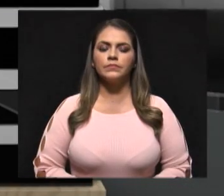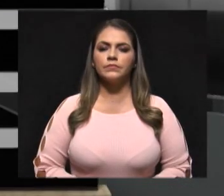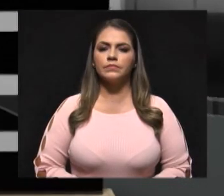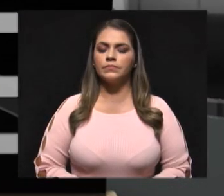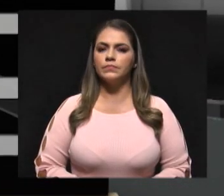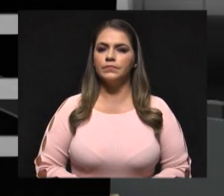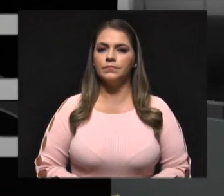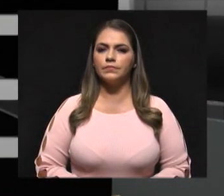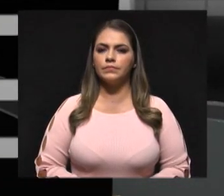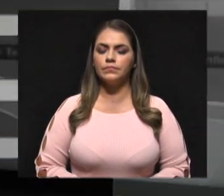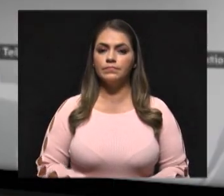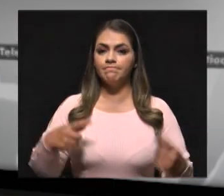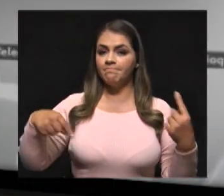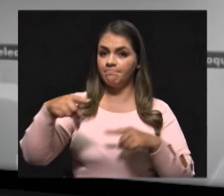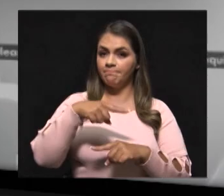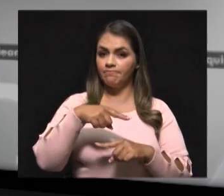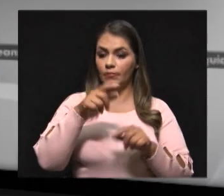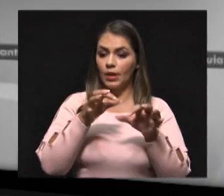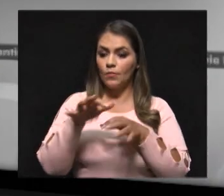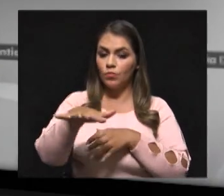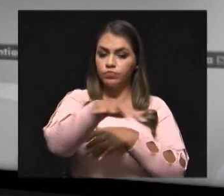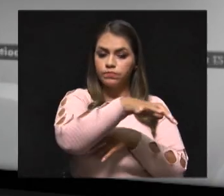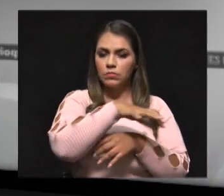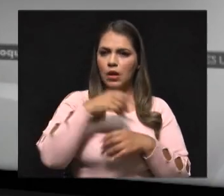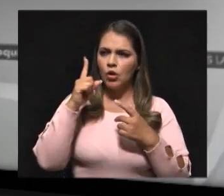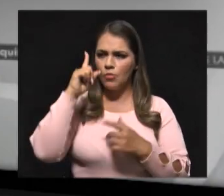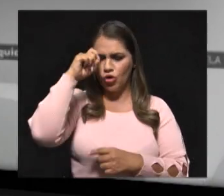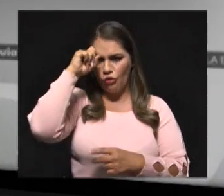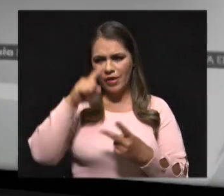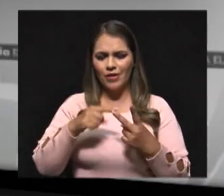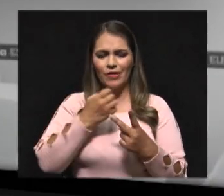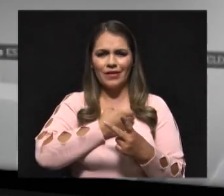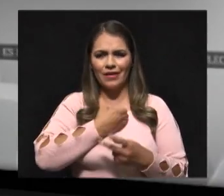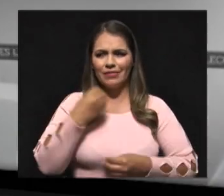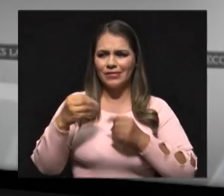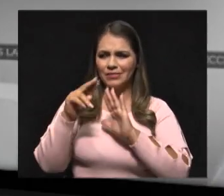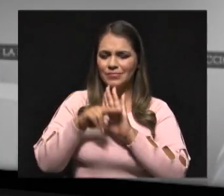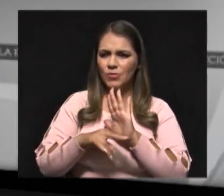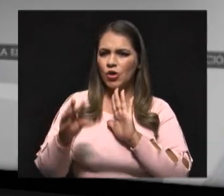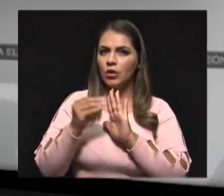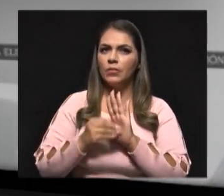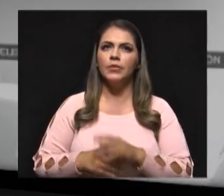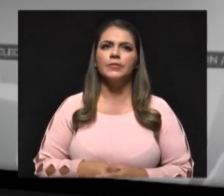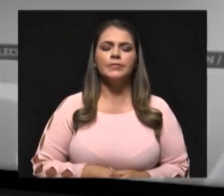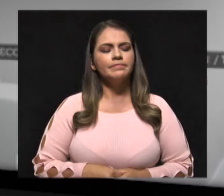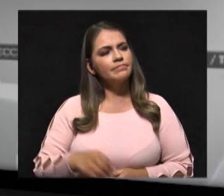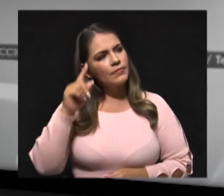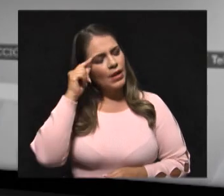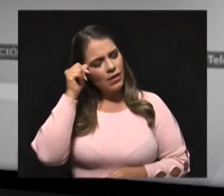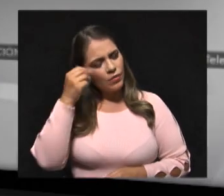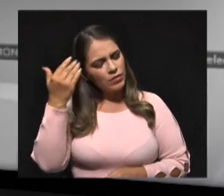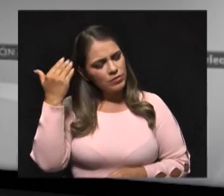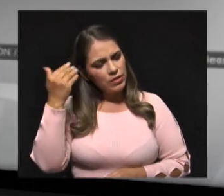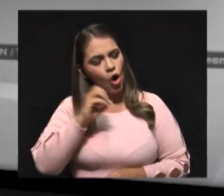el gran potencial turístico de cara a los nuevos gobiernos qué hacer y qué no hacer y me quedan amaría un recuerdo por